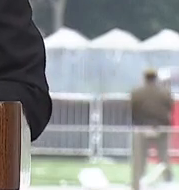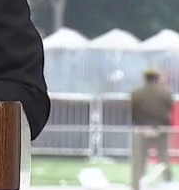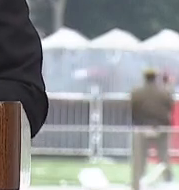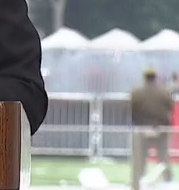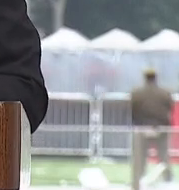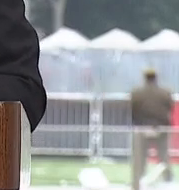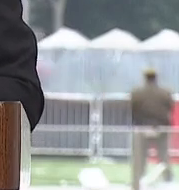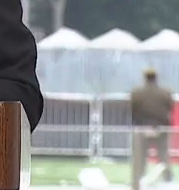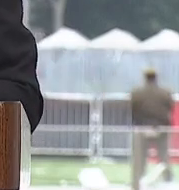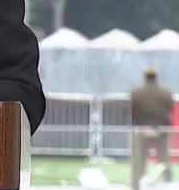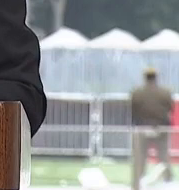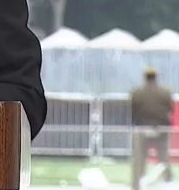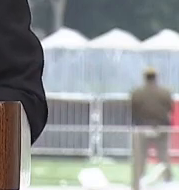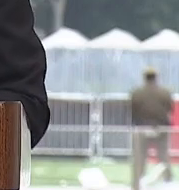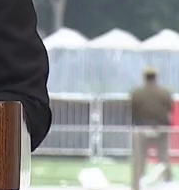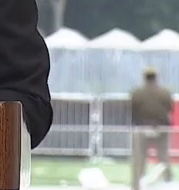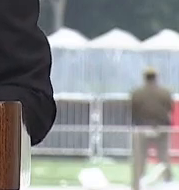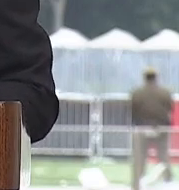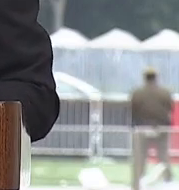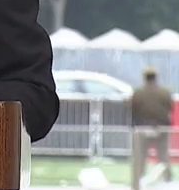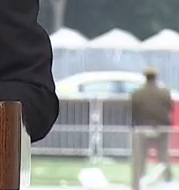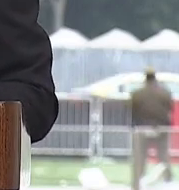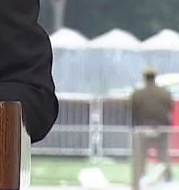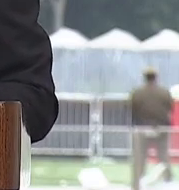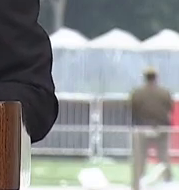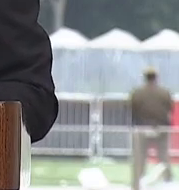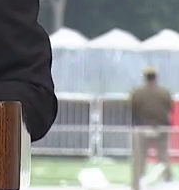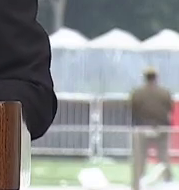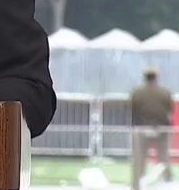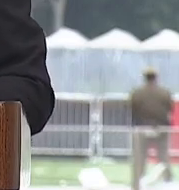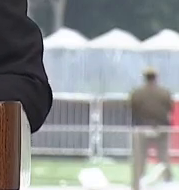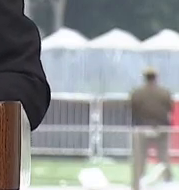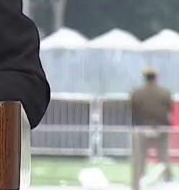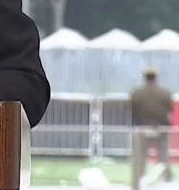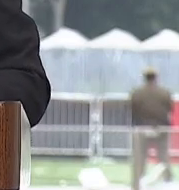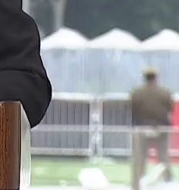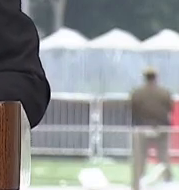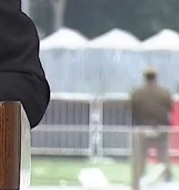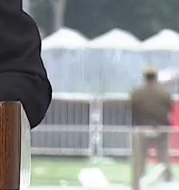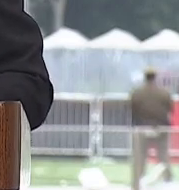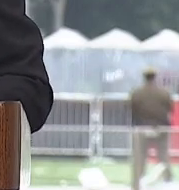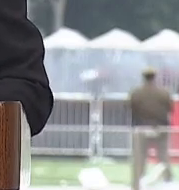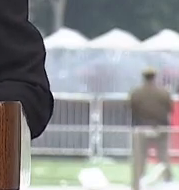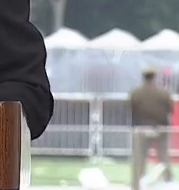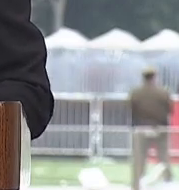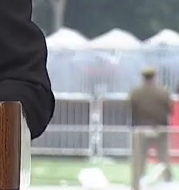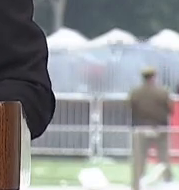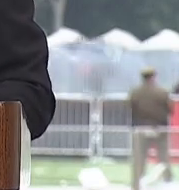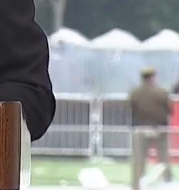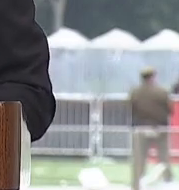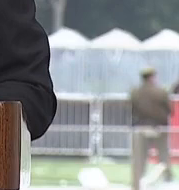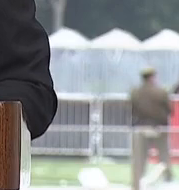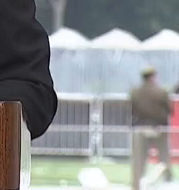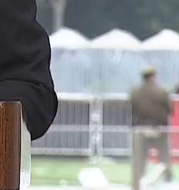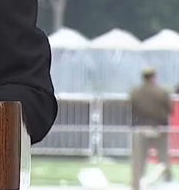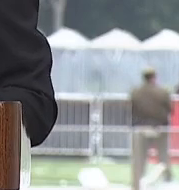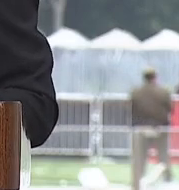justamente algunos sectores han querido poner sobre la mesa que el estallido social fue solamente una ola de violencia,